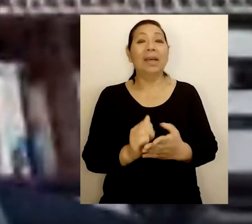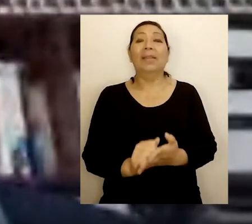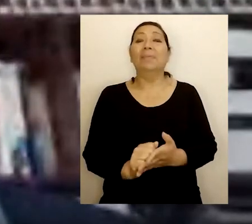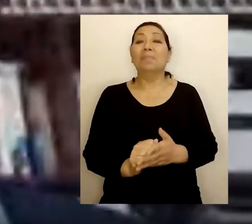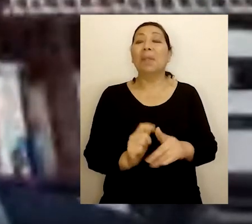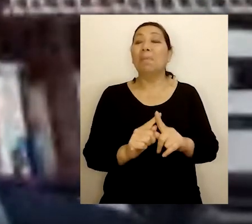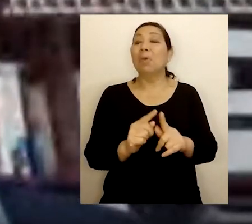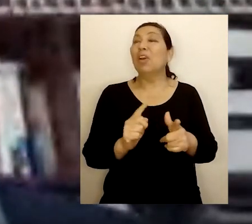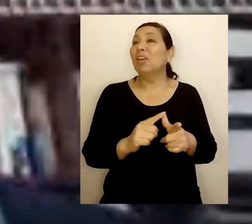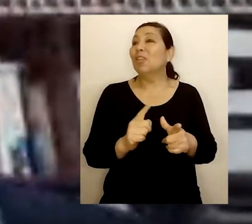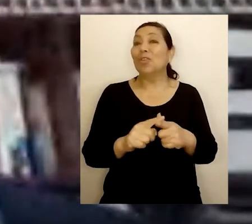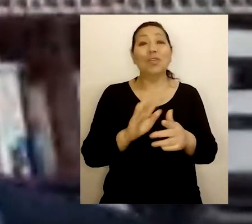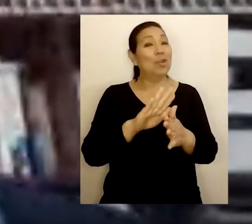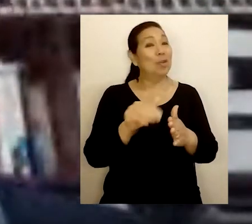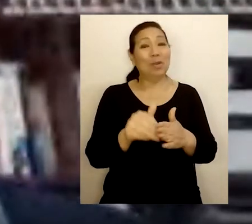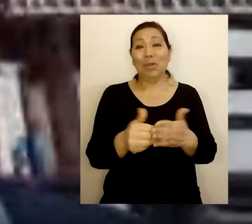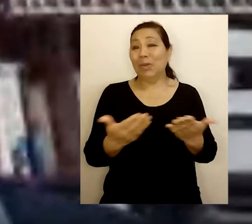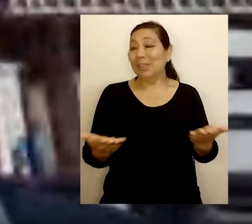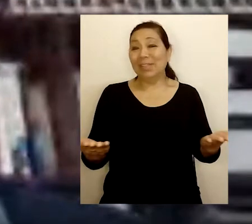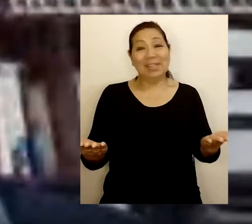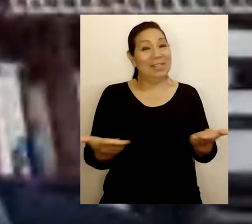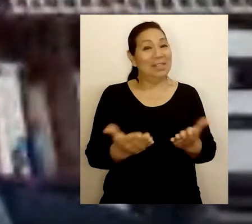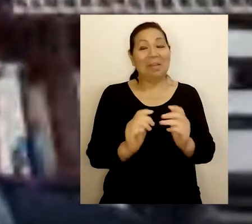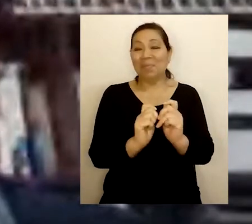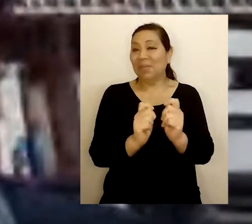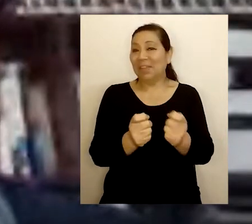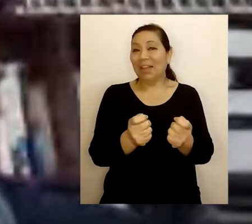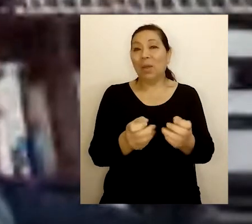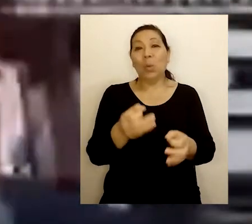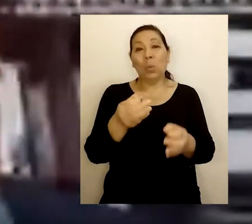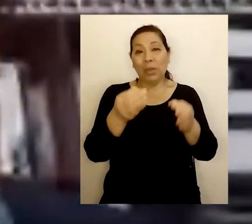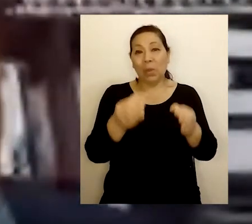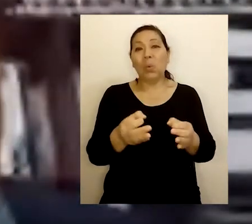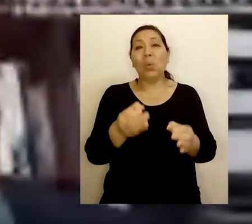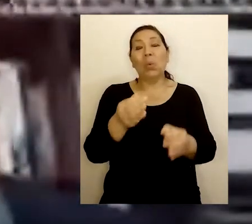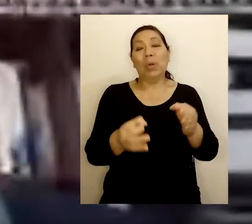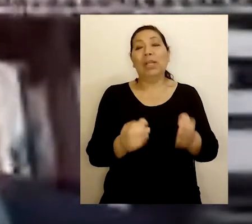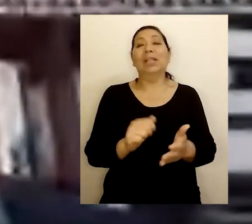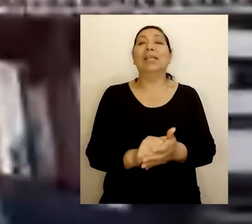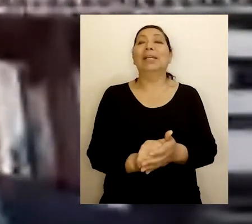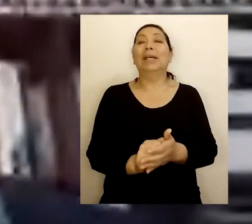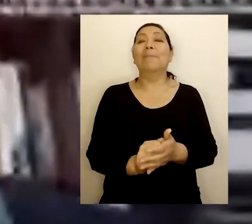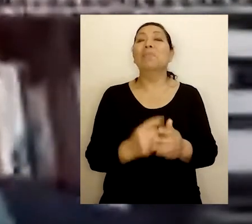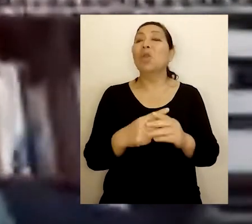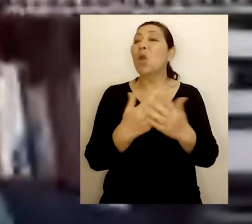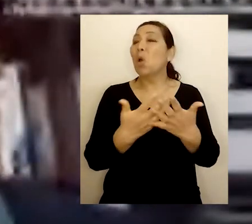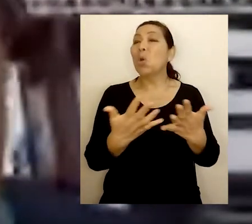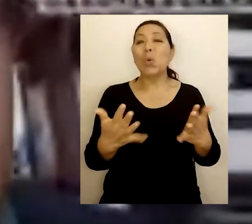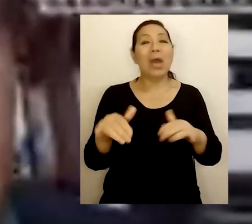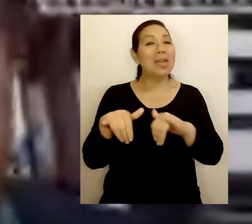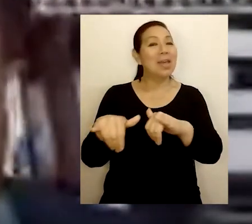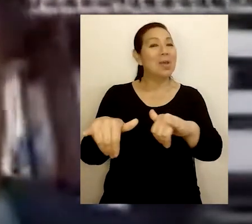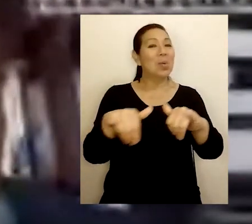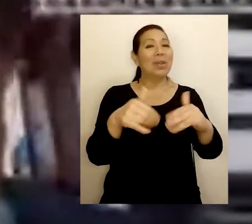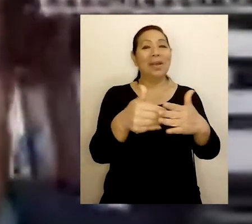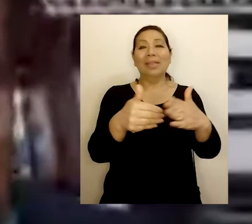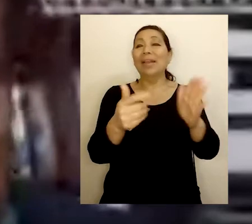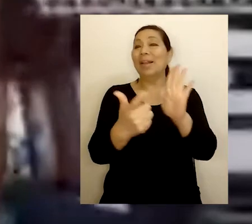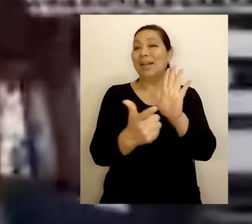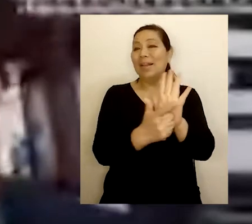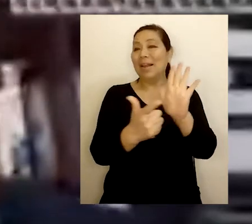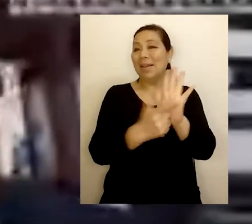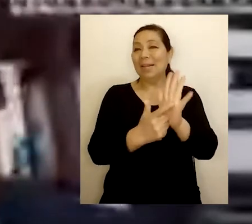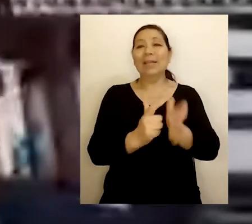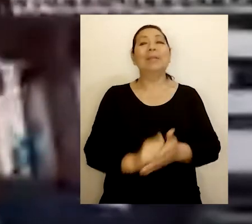fundada, y entonces todo esto no da la seguridad jurídica y sobre todo no hay igualdad ante la ley. Por